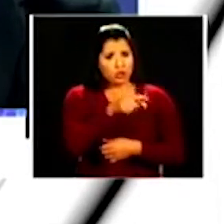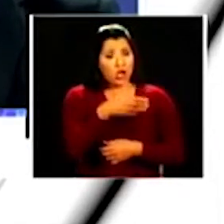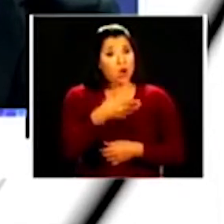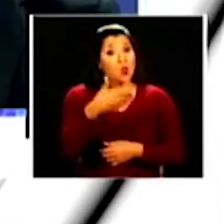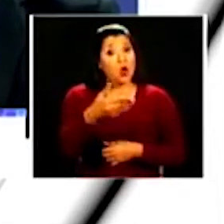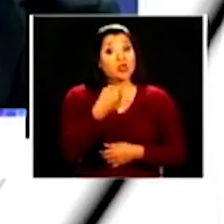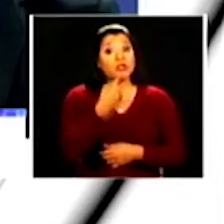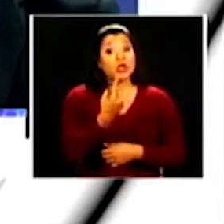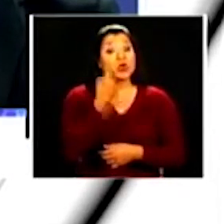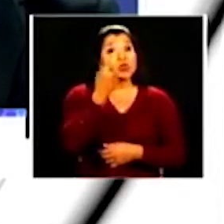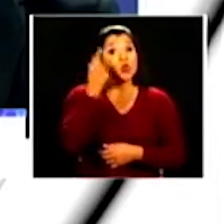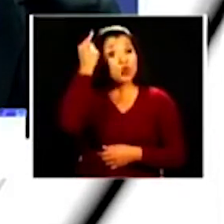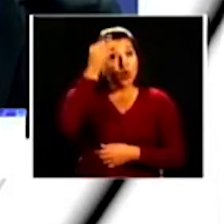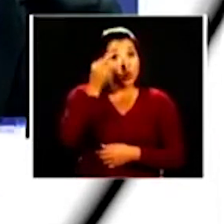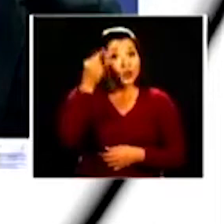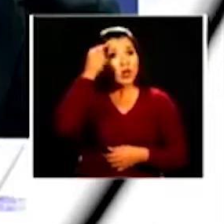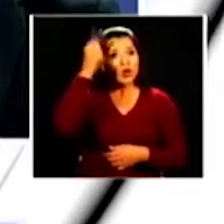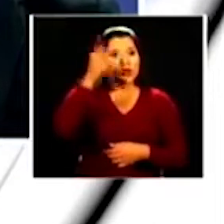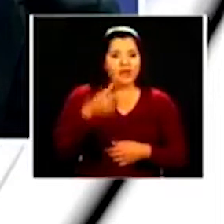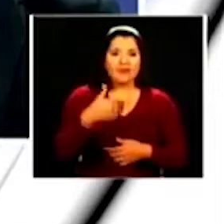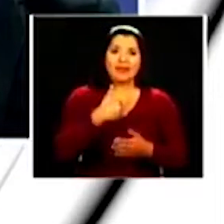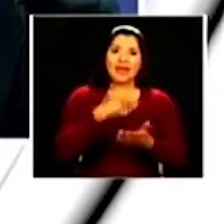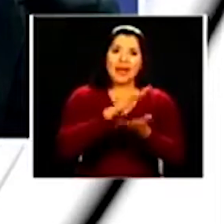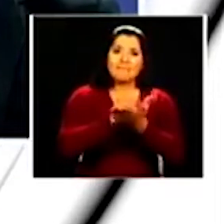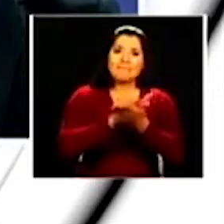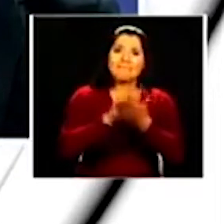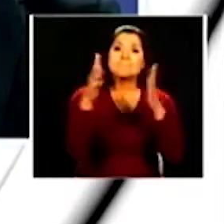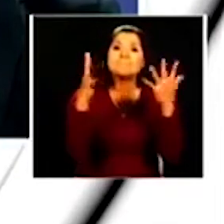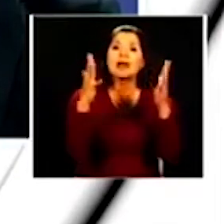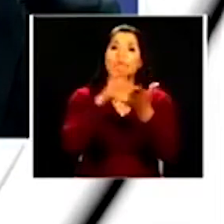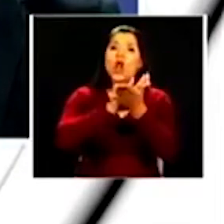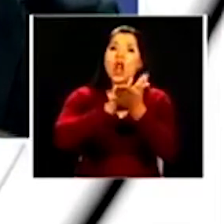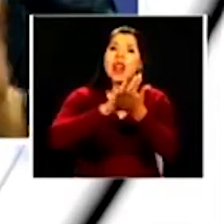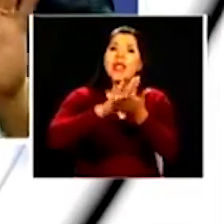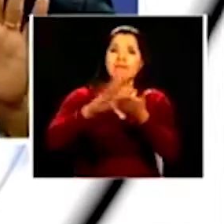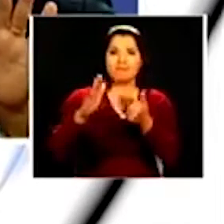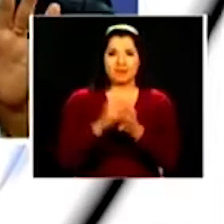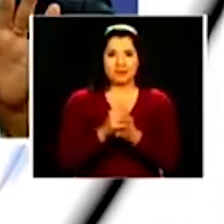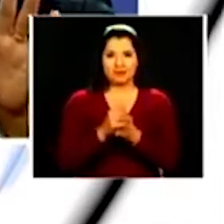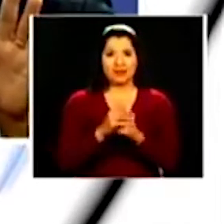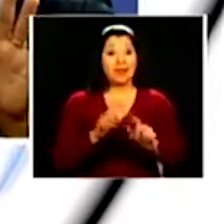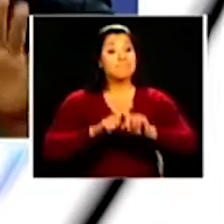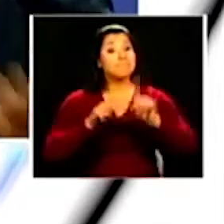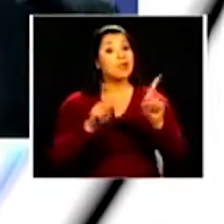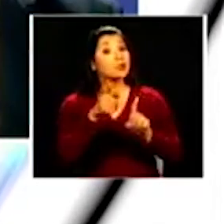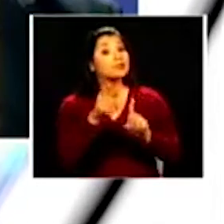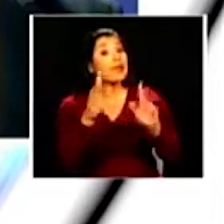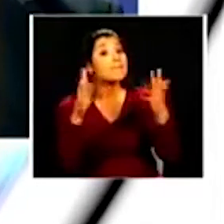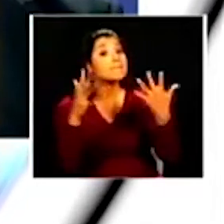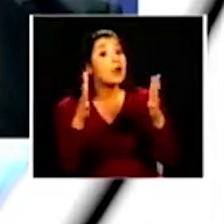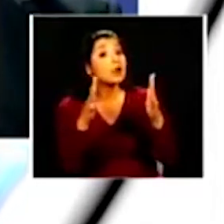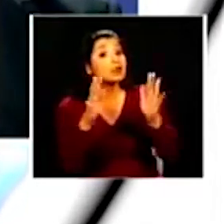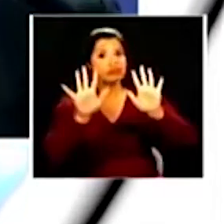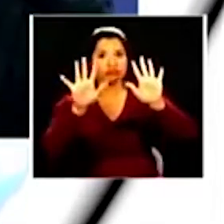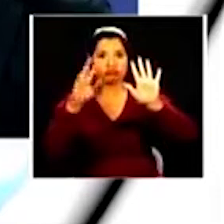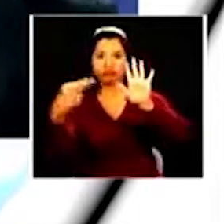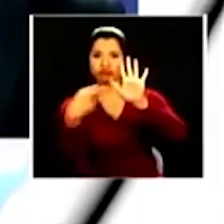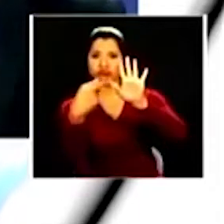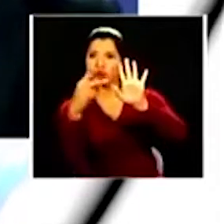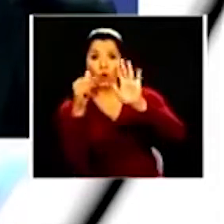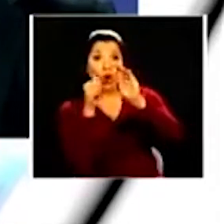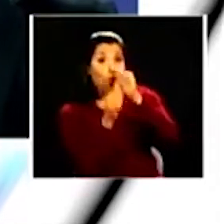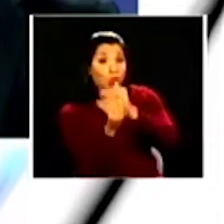gobierno tiene que ser de manos limpias, pero esas manos limpias tienen que estar presentes, no ocultas, tienen que verlas